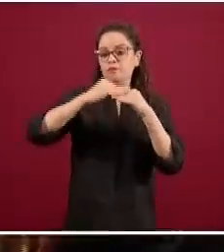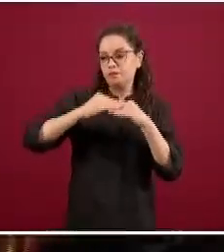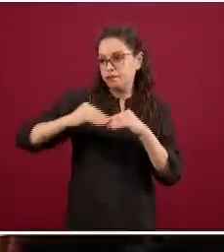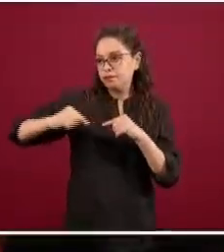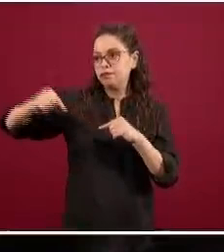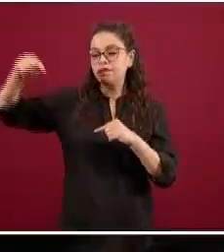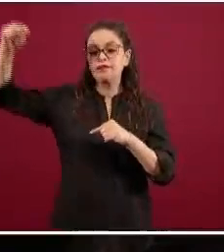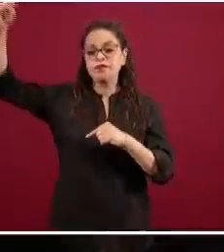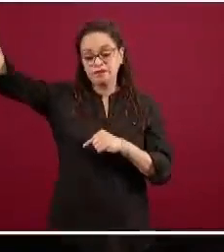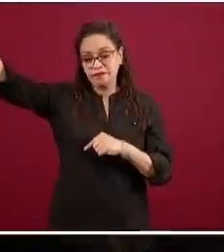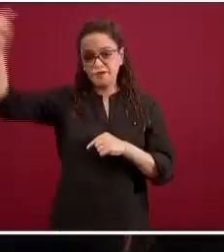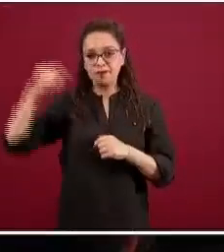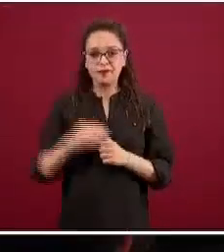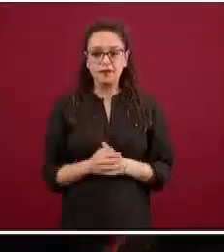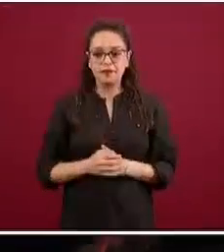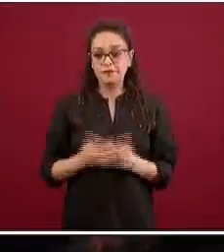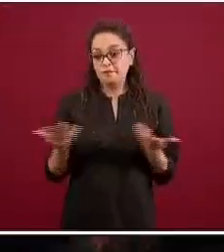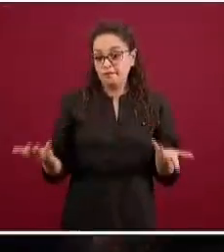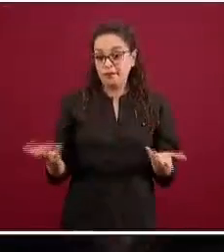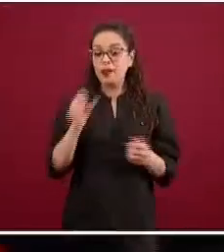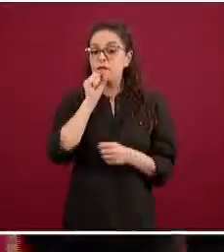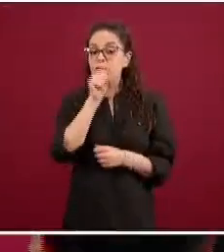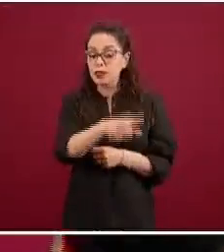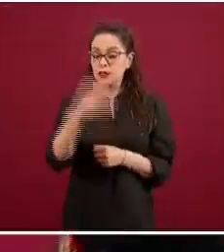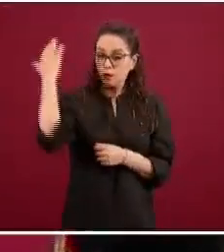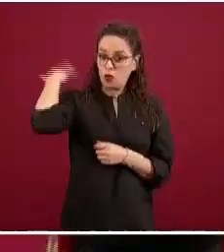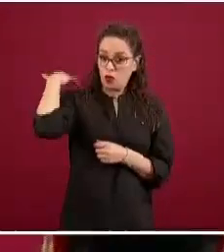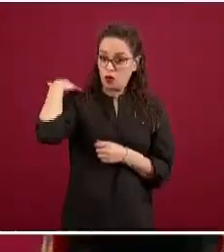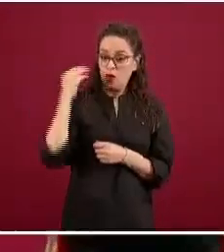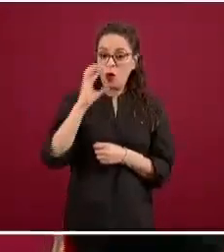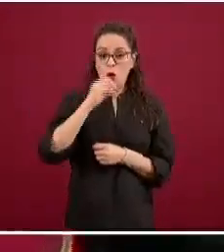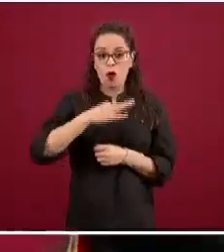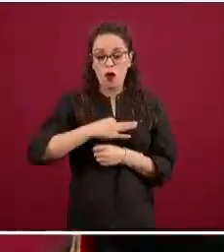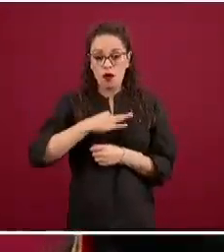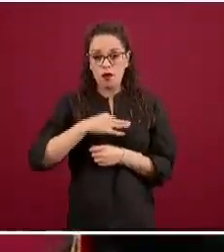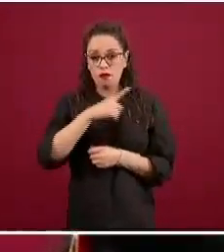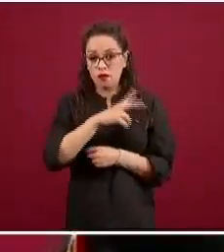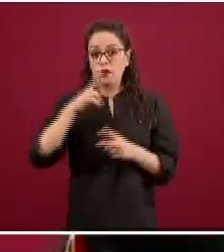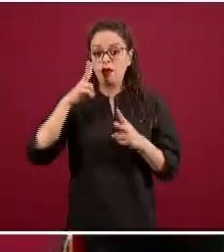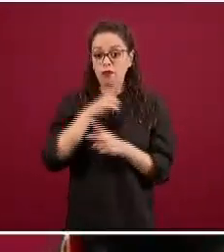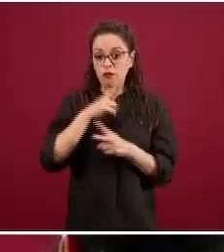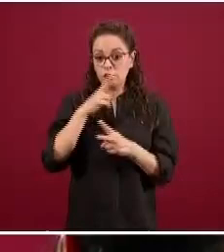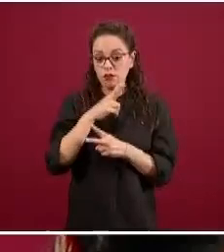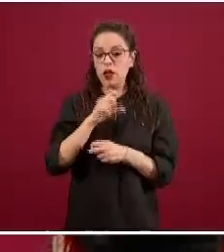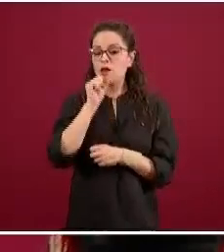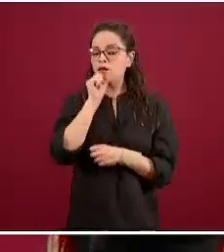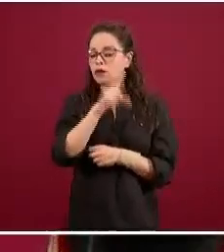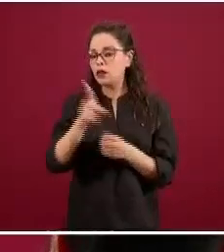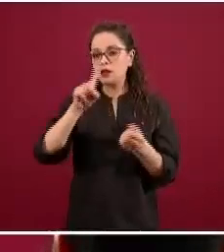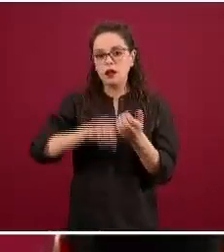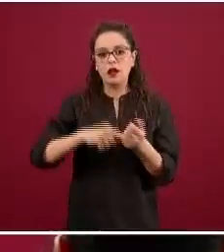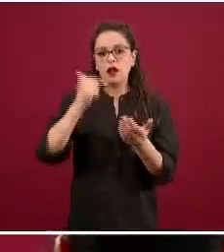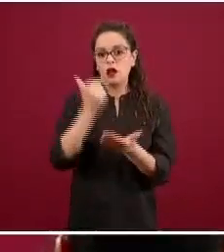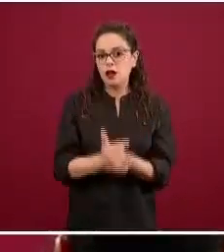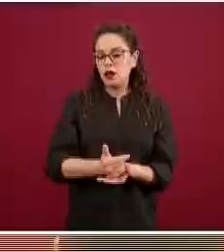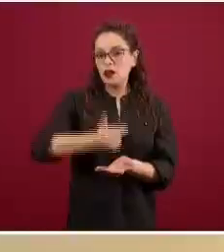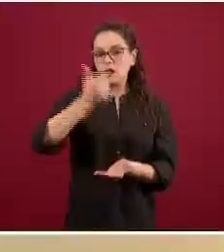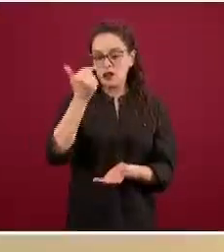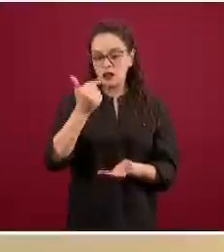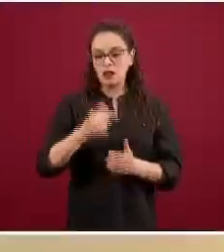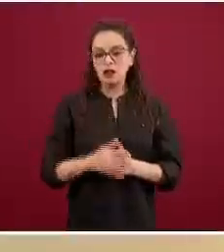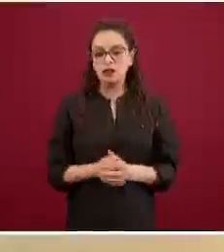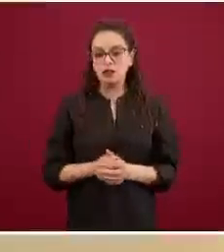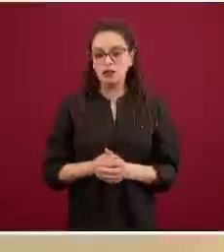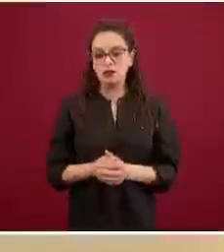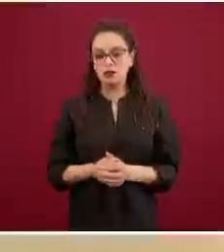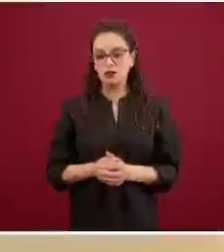Tanto las neumonías como las infecciones respiratorias. Las neumonías van a representar a los graves, las infecciones respiratorias